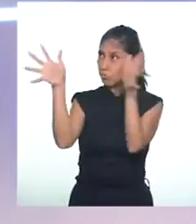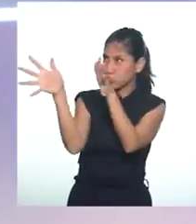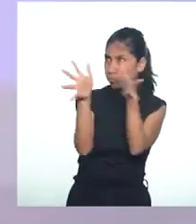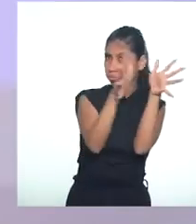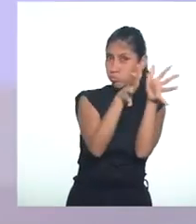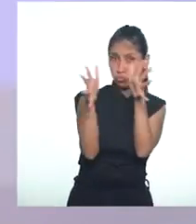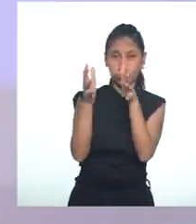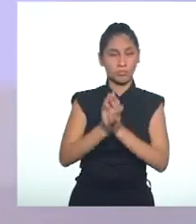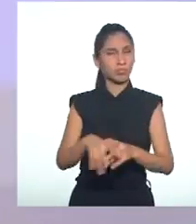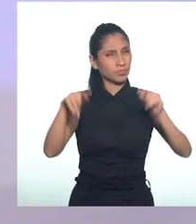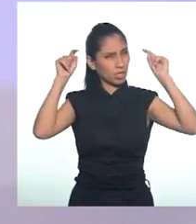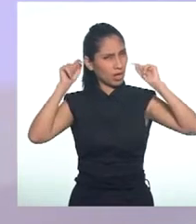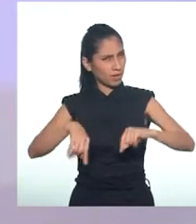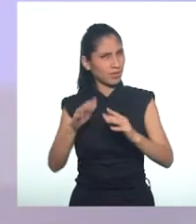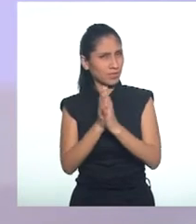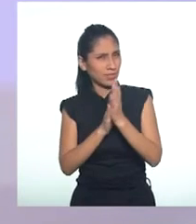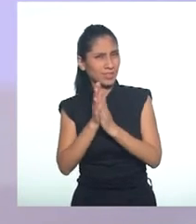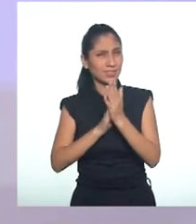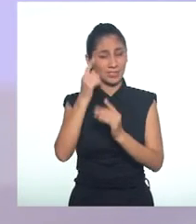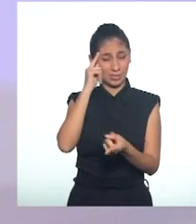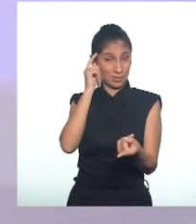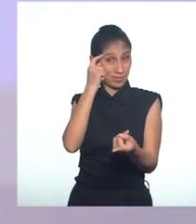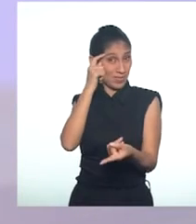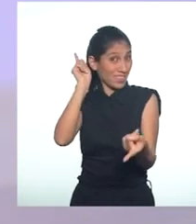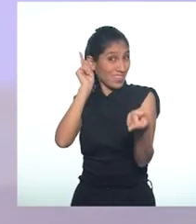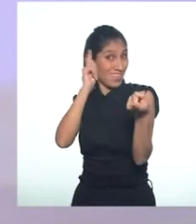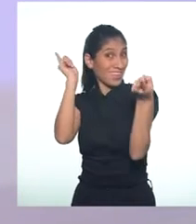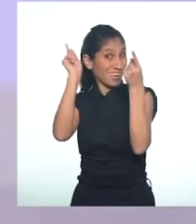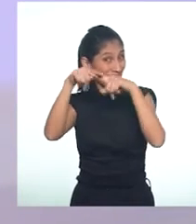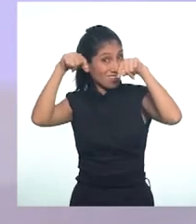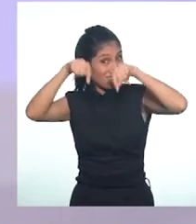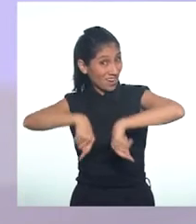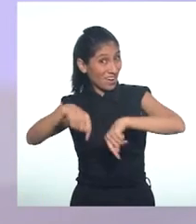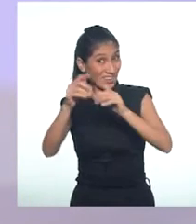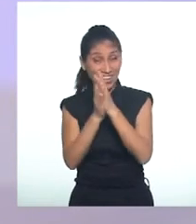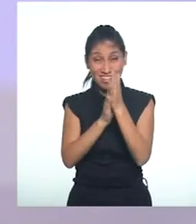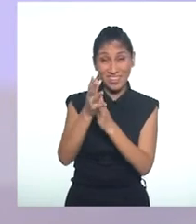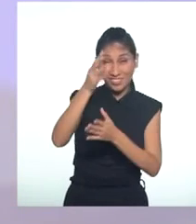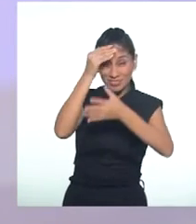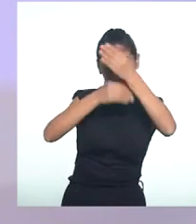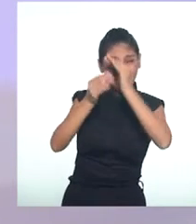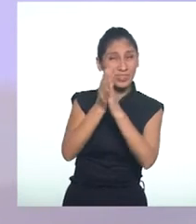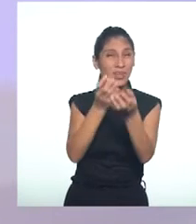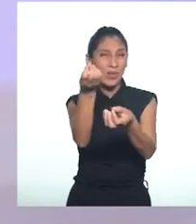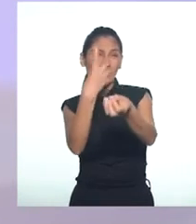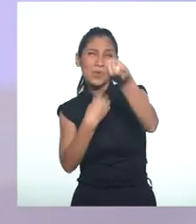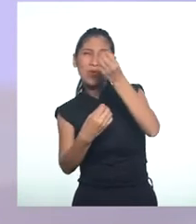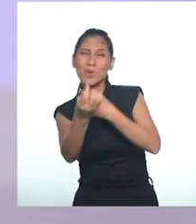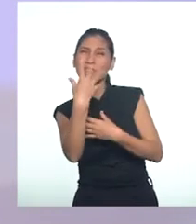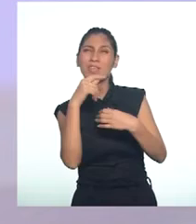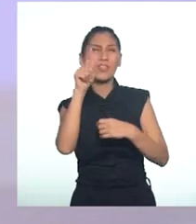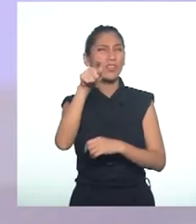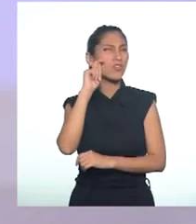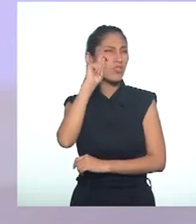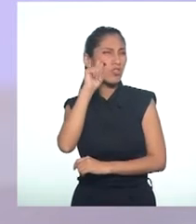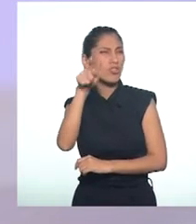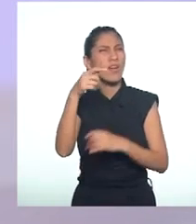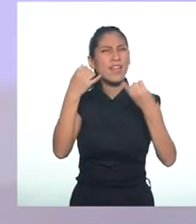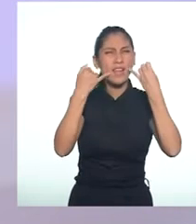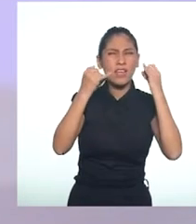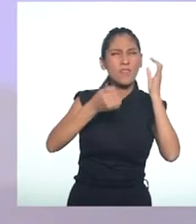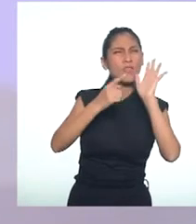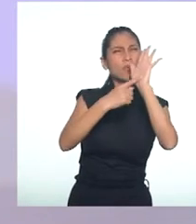ambiente. ¡Ajá! Estás pensando en el reto que tenemos en esta experiencia de aprendizaje. Cuéntanos sobre el tío.